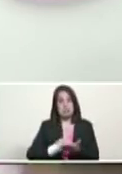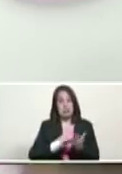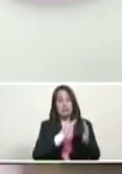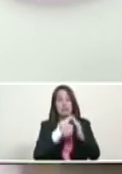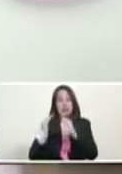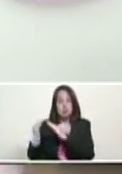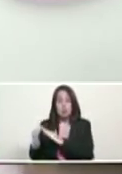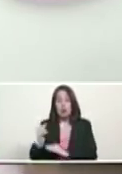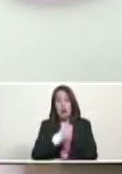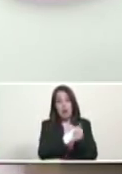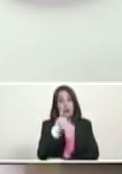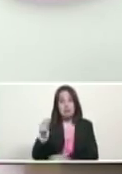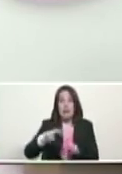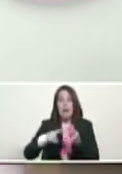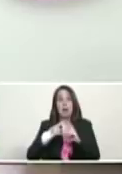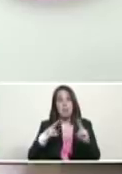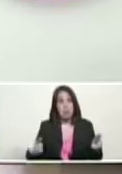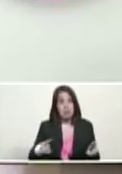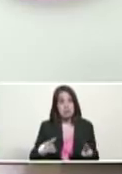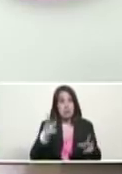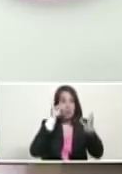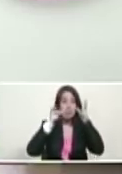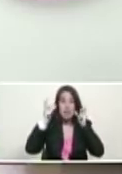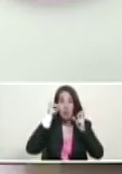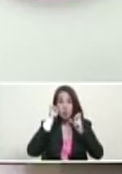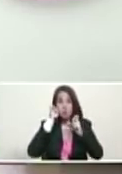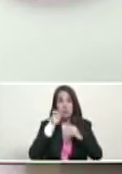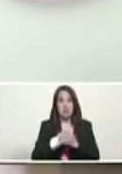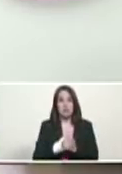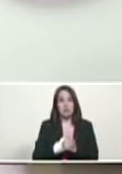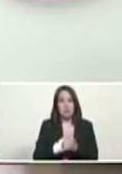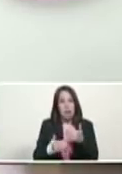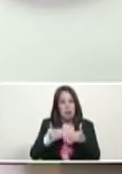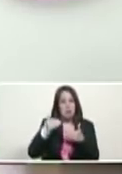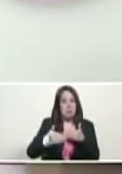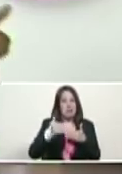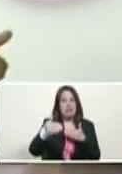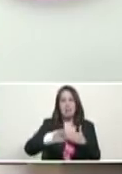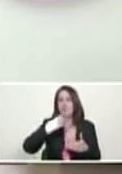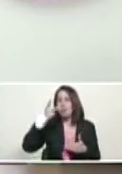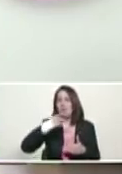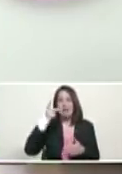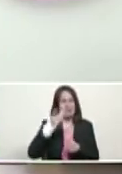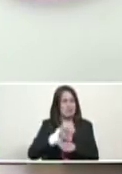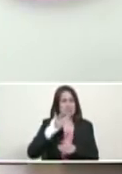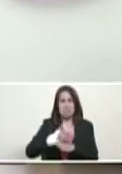compañero, compañera, compatriota que me escucha, de su hogar, más allá de distingos políticos.